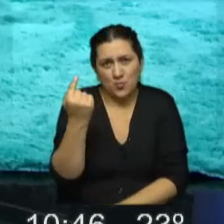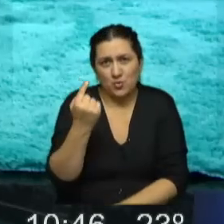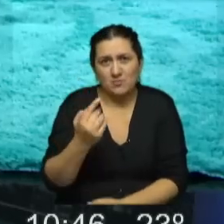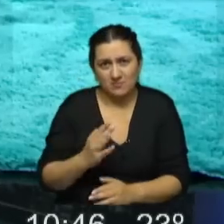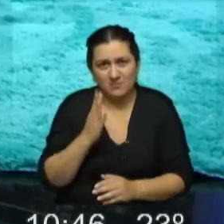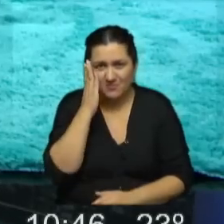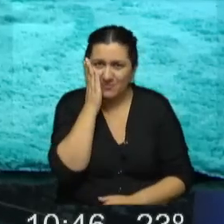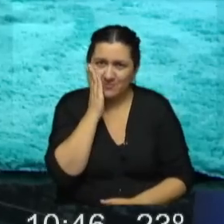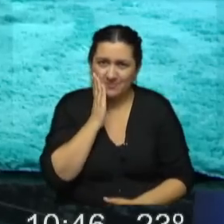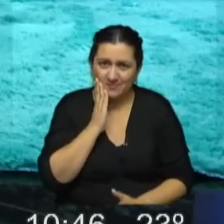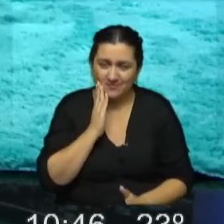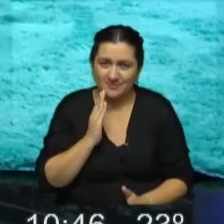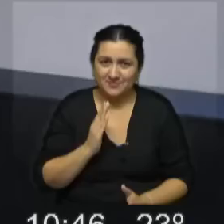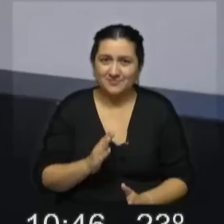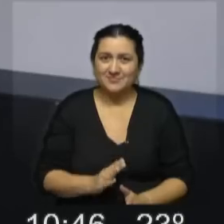favor